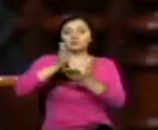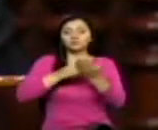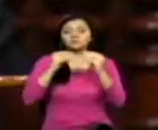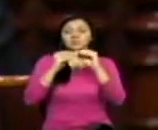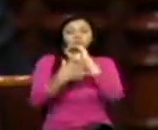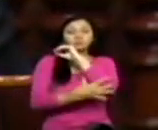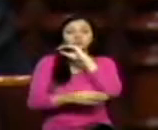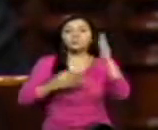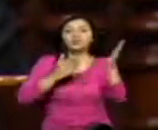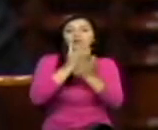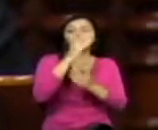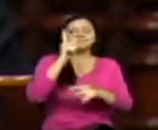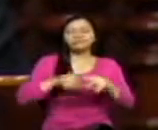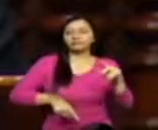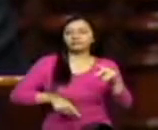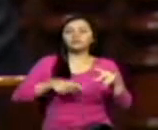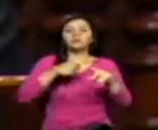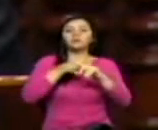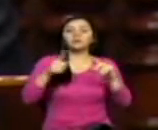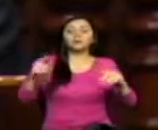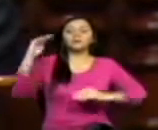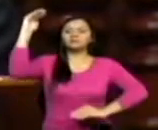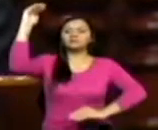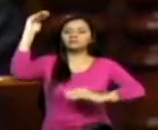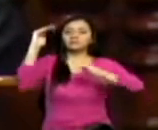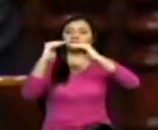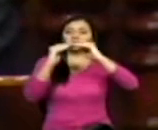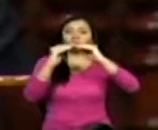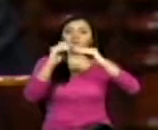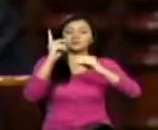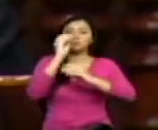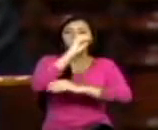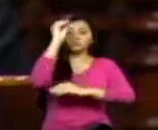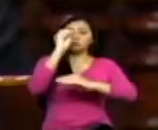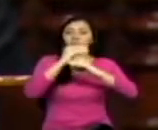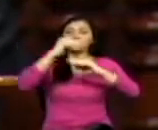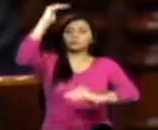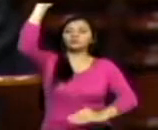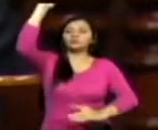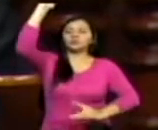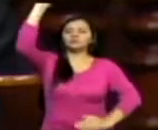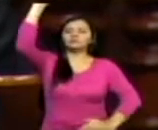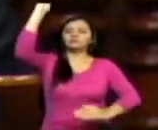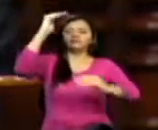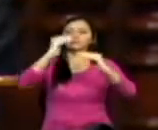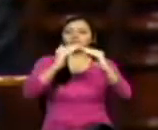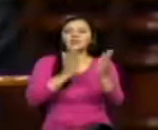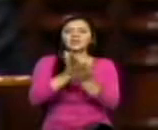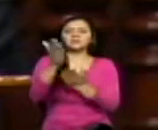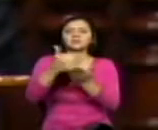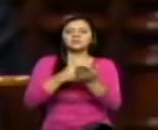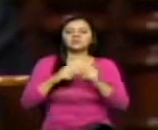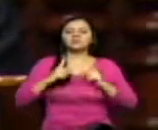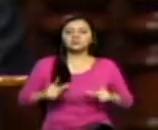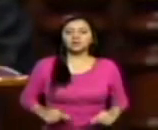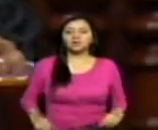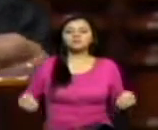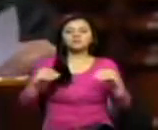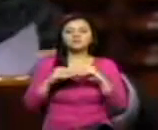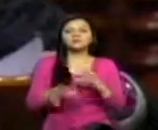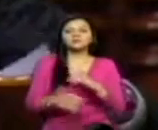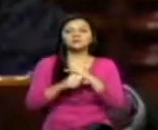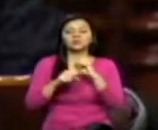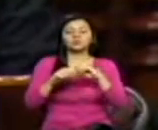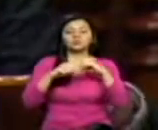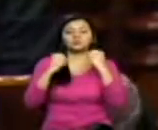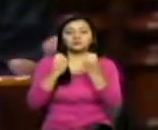pobres. Cerrando brechas en el acceso a la salud y a la seguridad social y